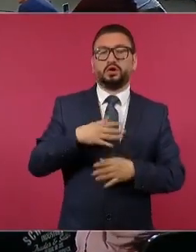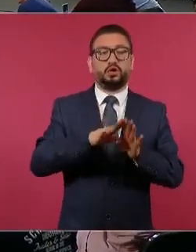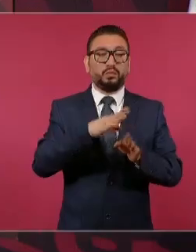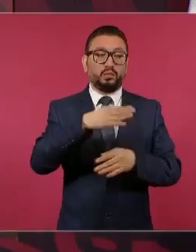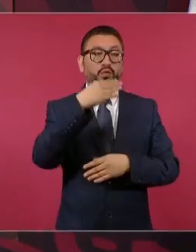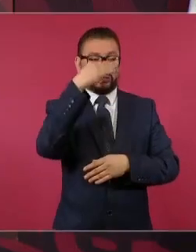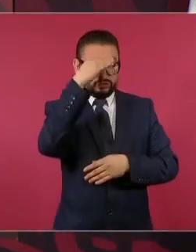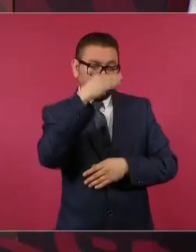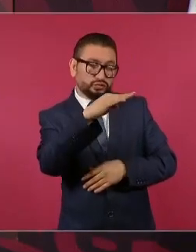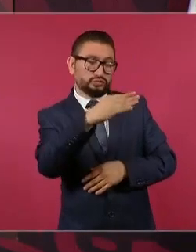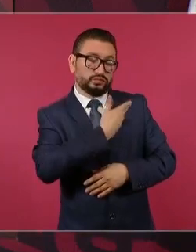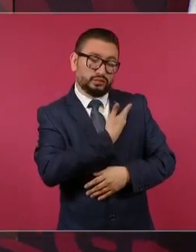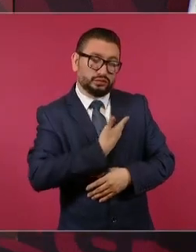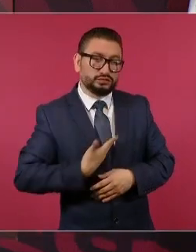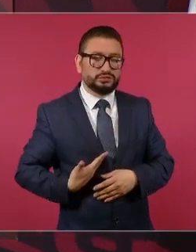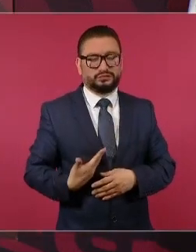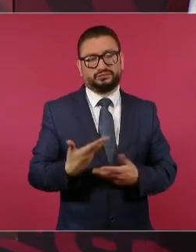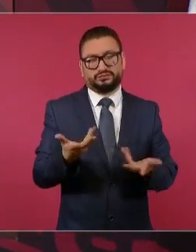señor presidente,